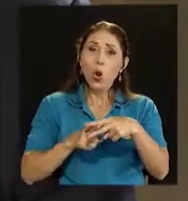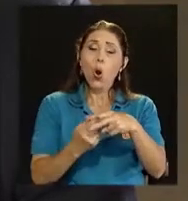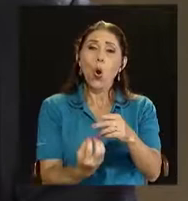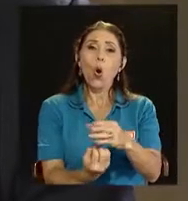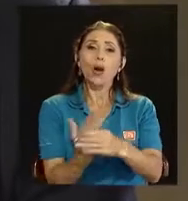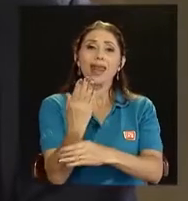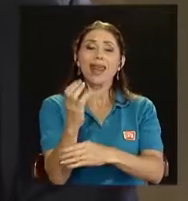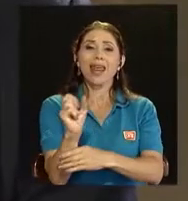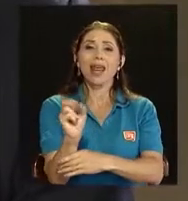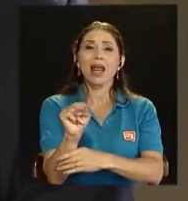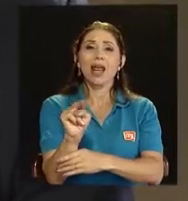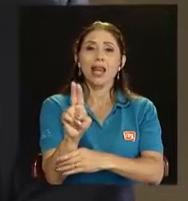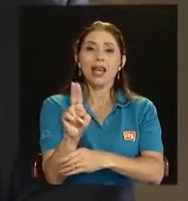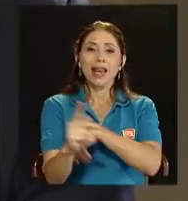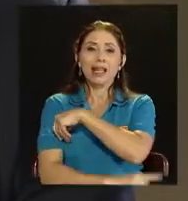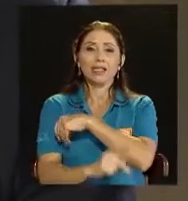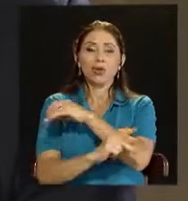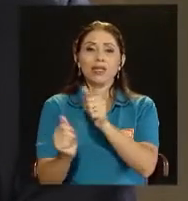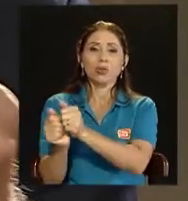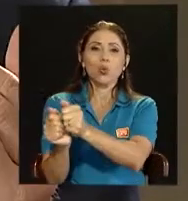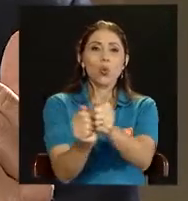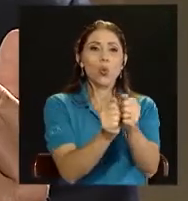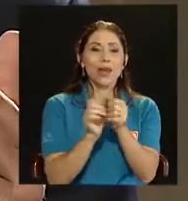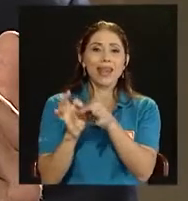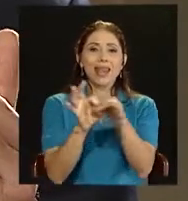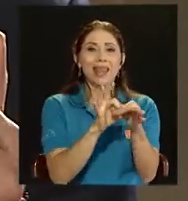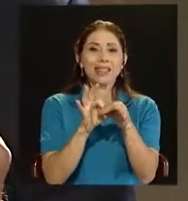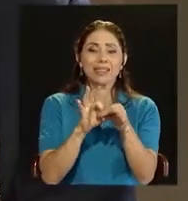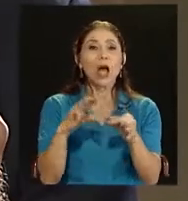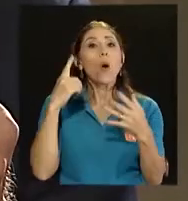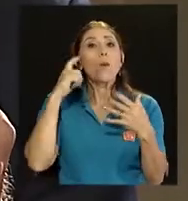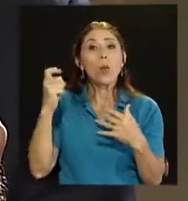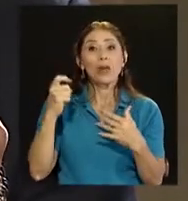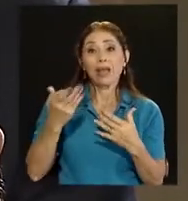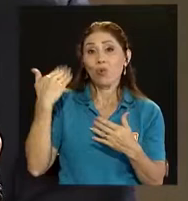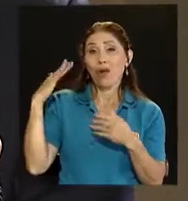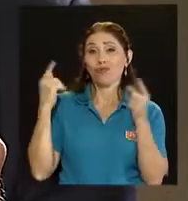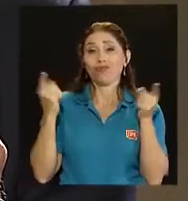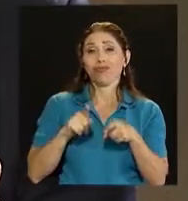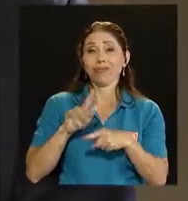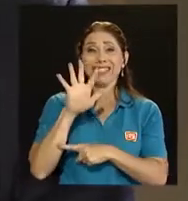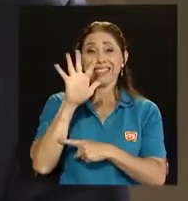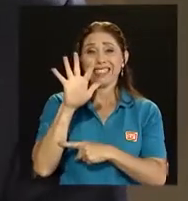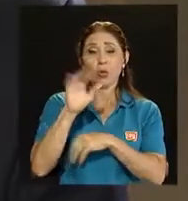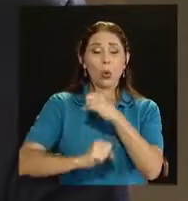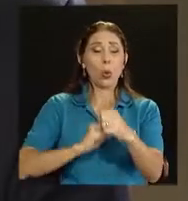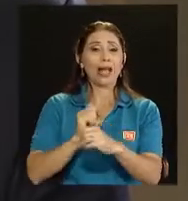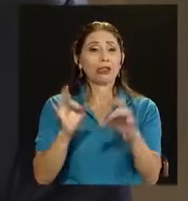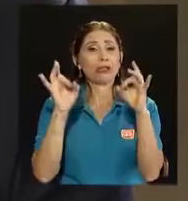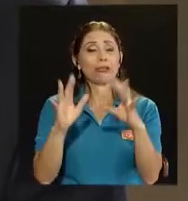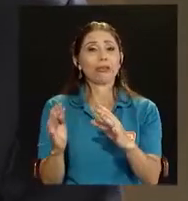Unidas, porque era después de los 5 terribles años de la Segunda Guerra